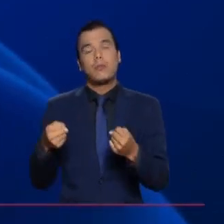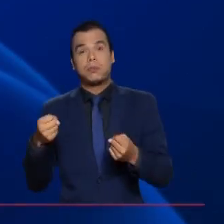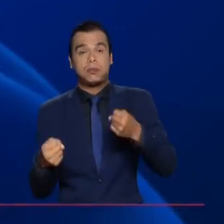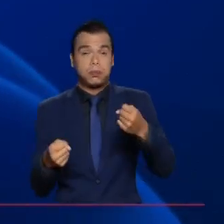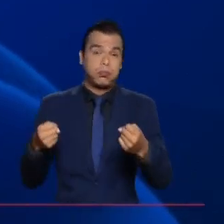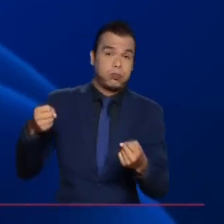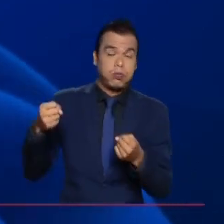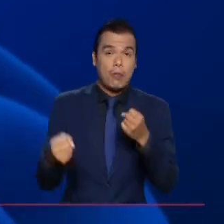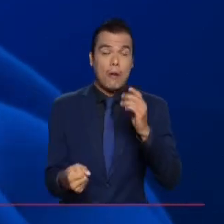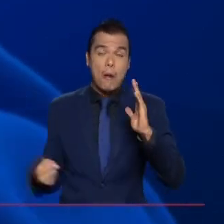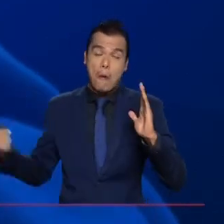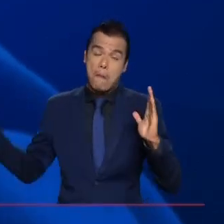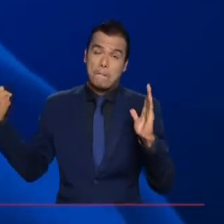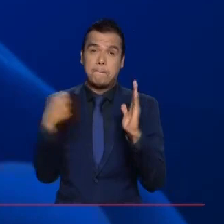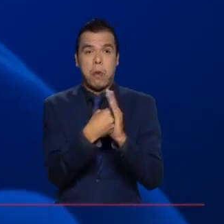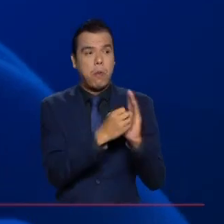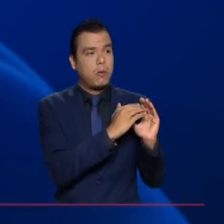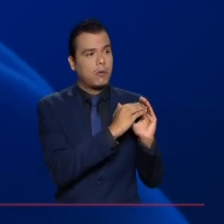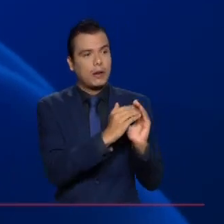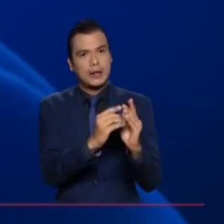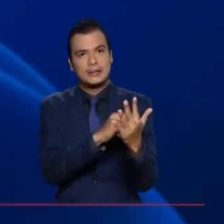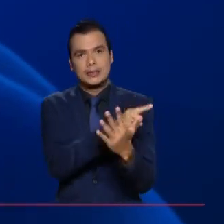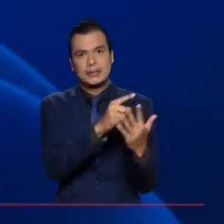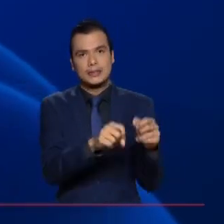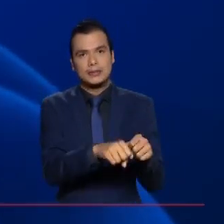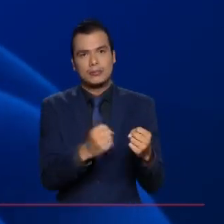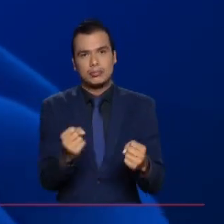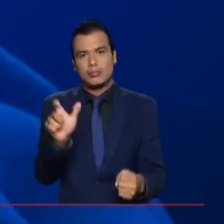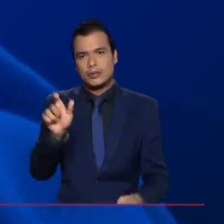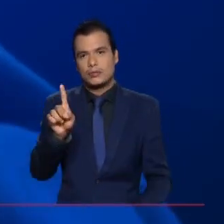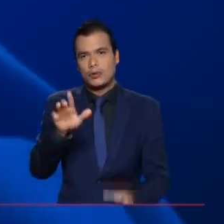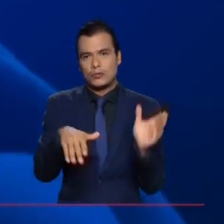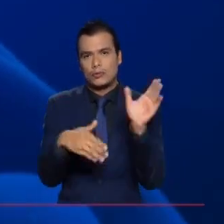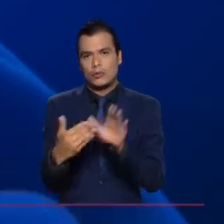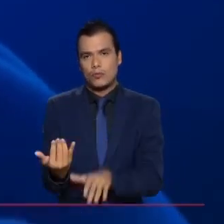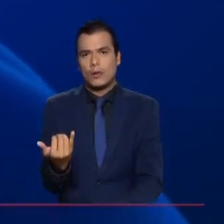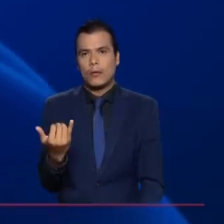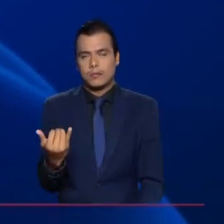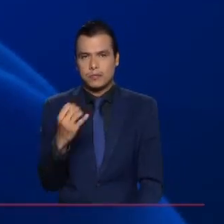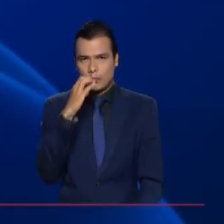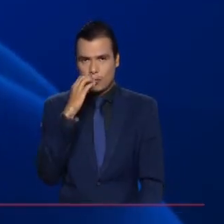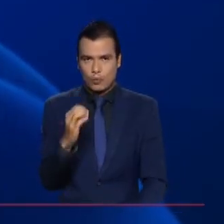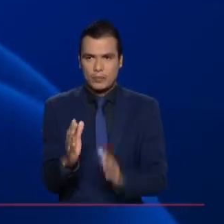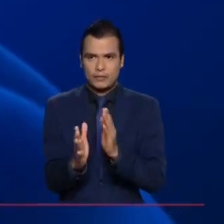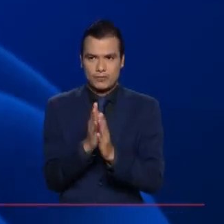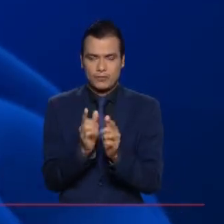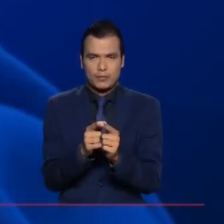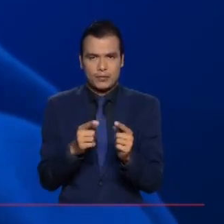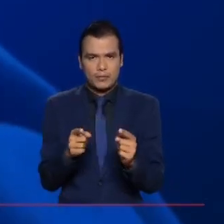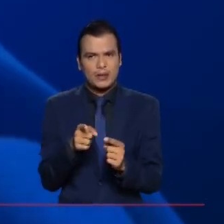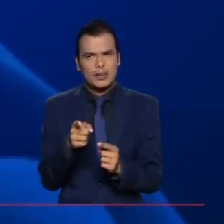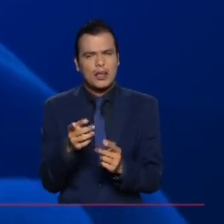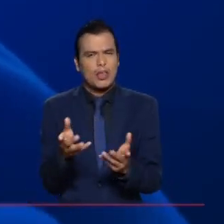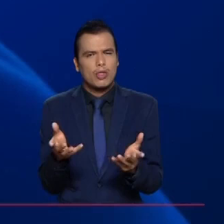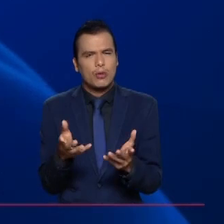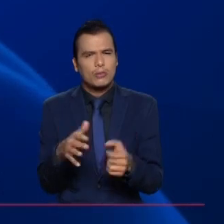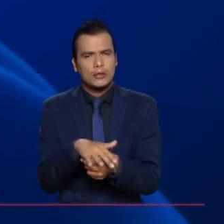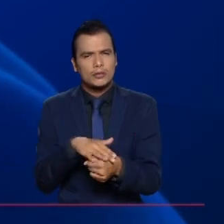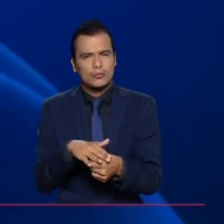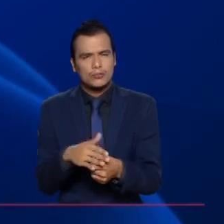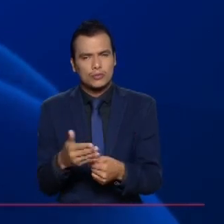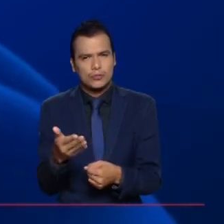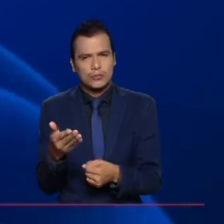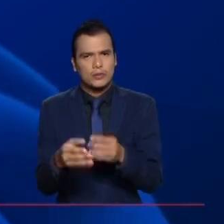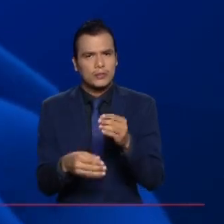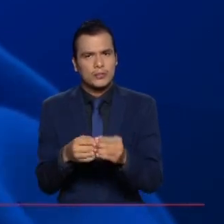de la carretera y terminó sobre varias viviendas. Una persona falleció en el lugar. Jefferson Alarcón, buenas tardes. ¿Dónde sucedió la